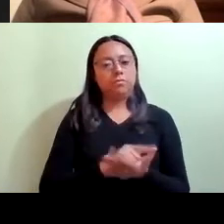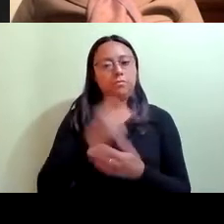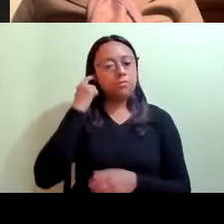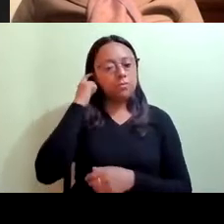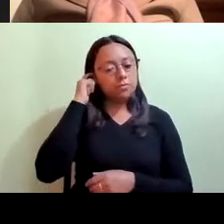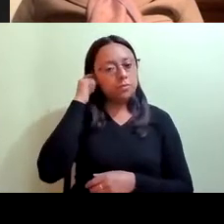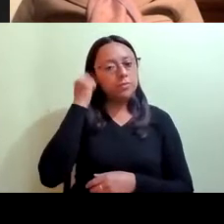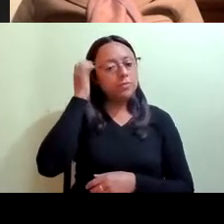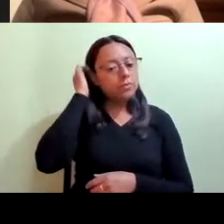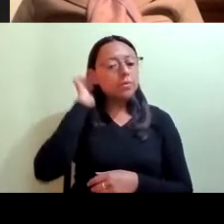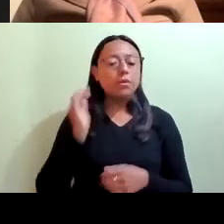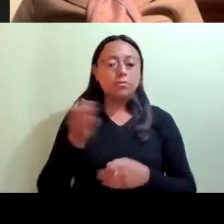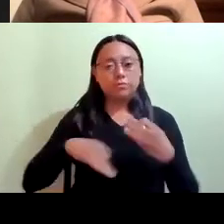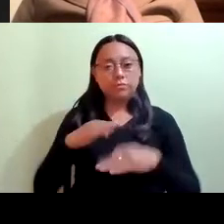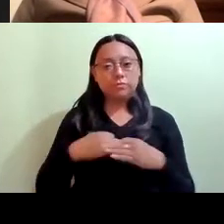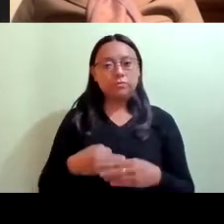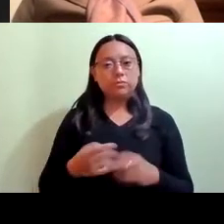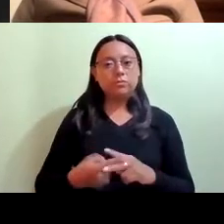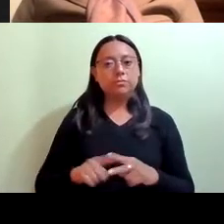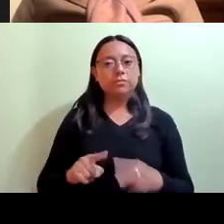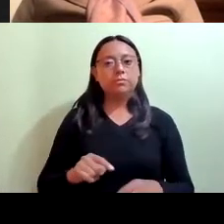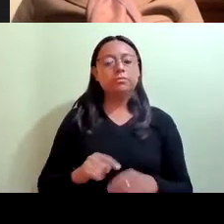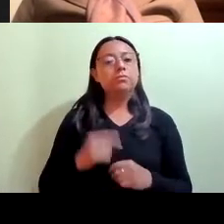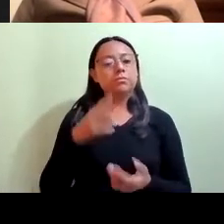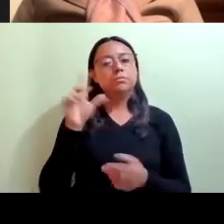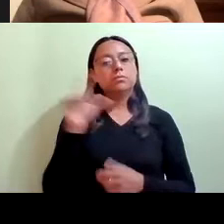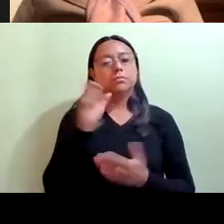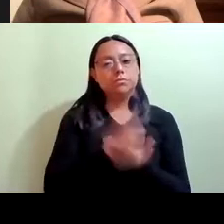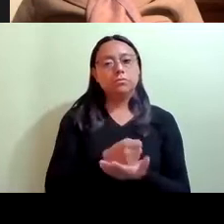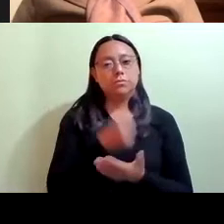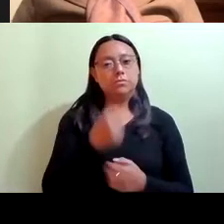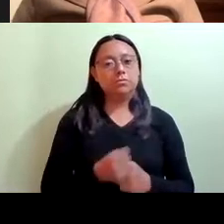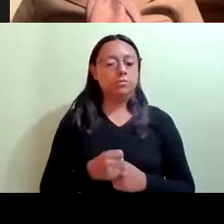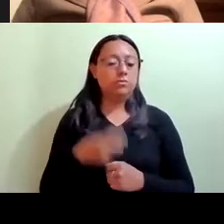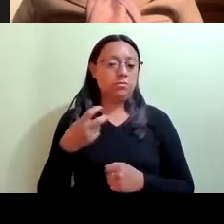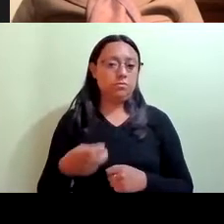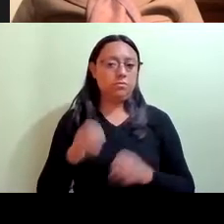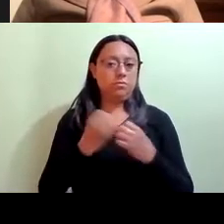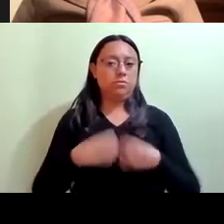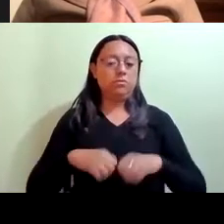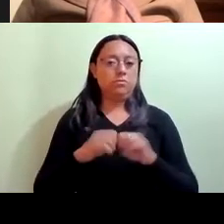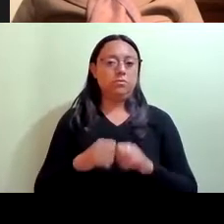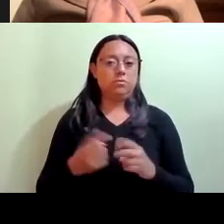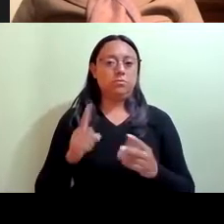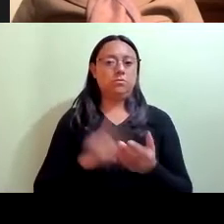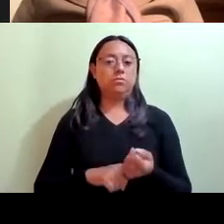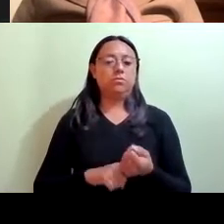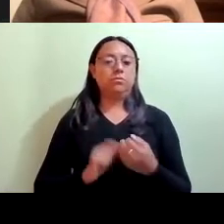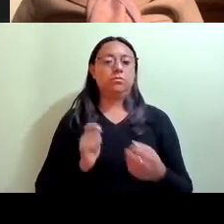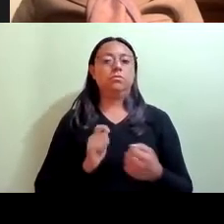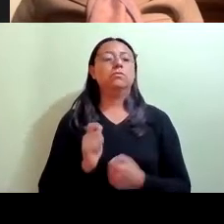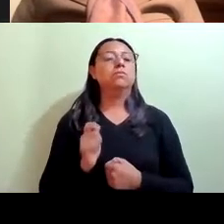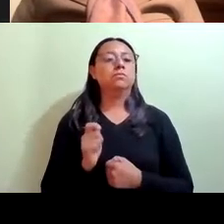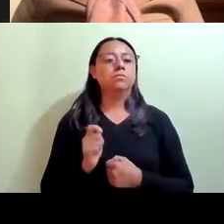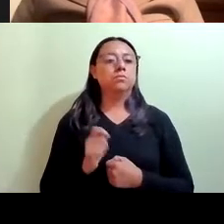vigor una vez aprobado, como es un órgano interno, es una disposición interna del Congreso,